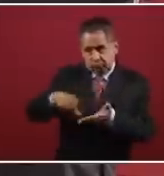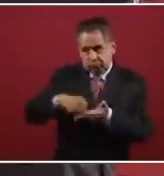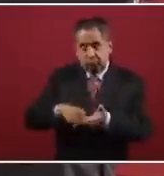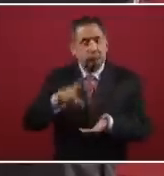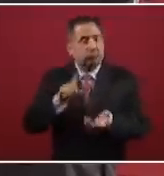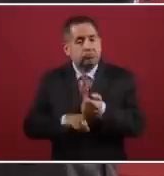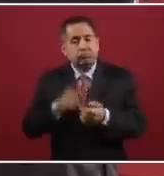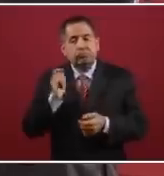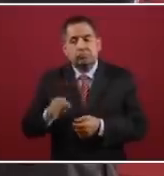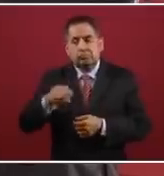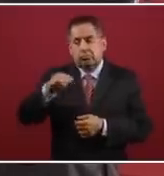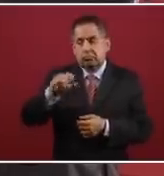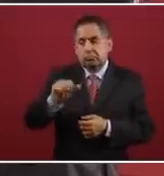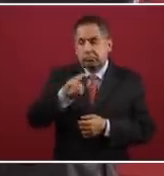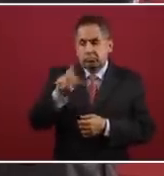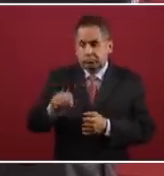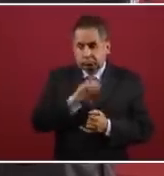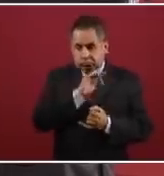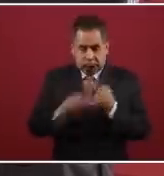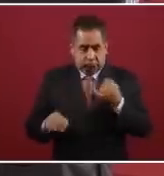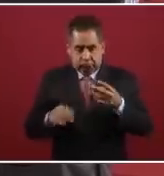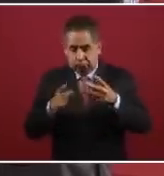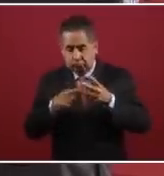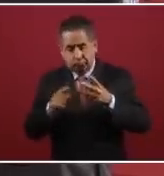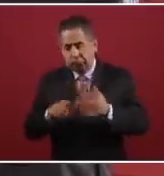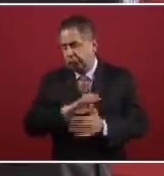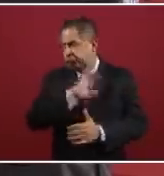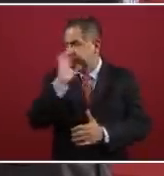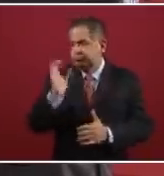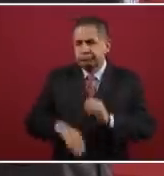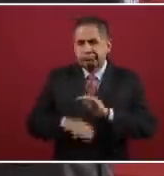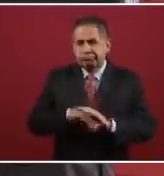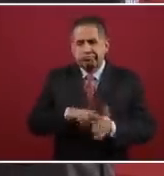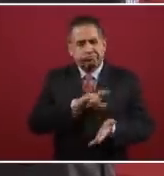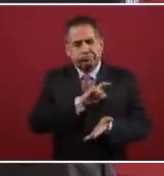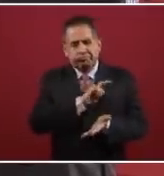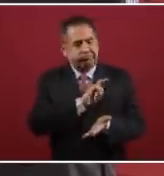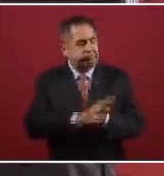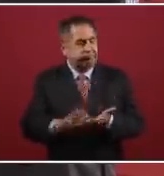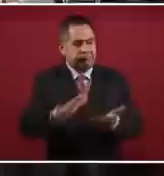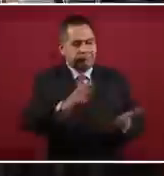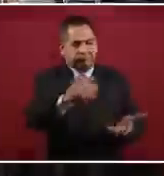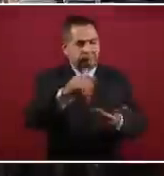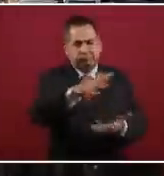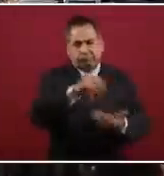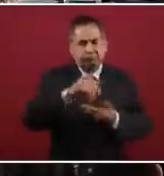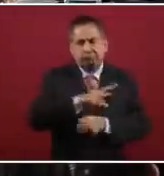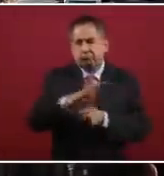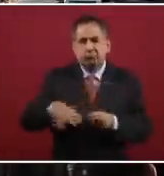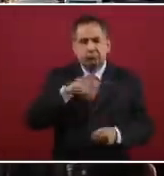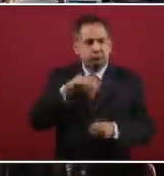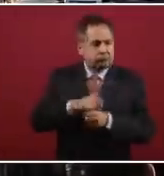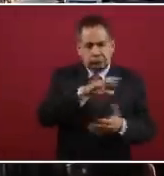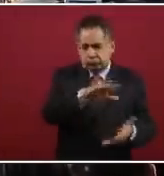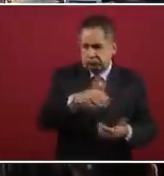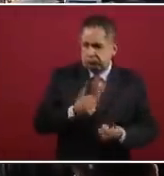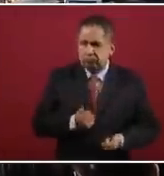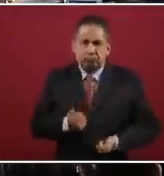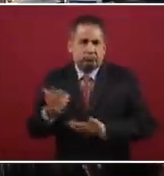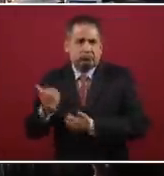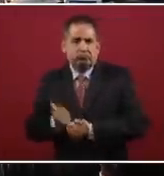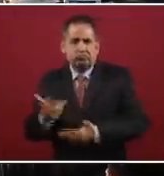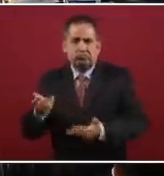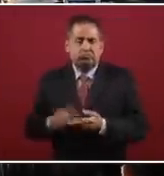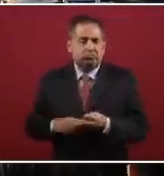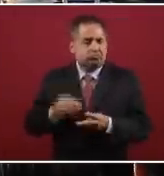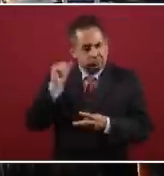marzo, a fines de marzo, ya se captó prácticamente la totalidad de la cosecha.